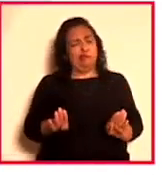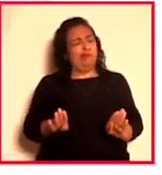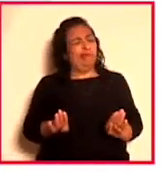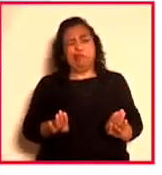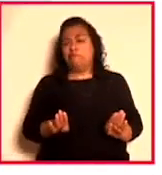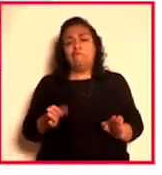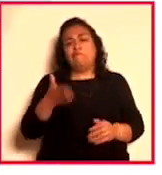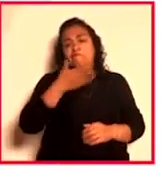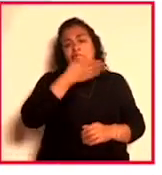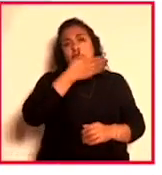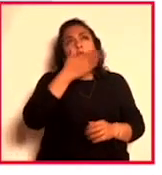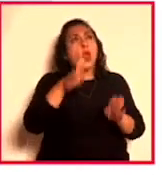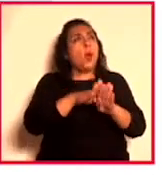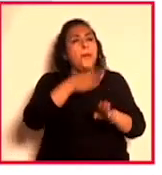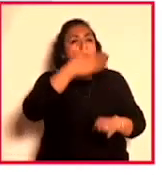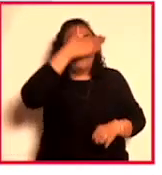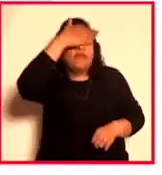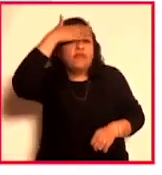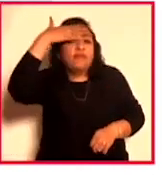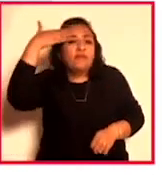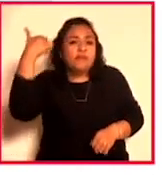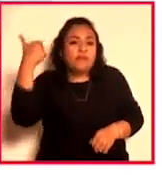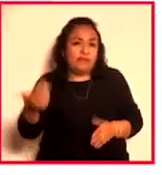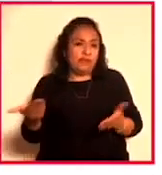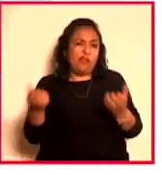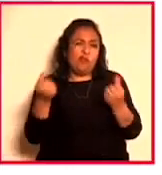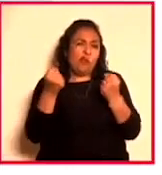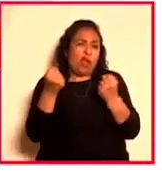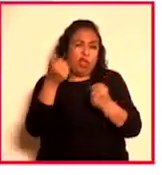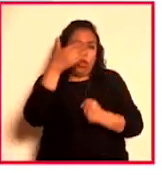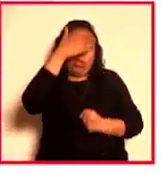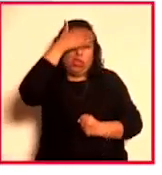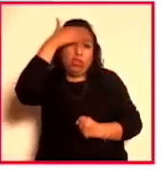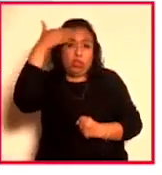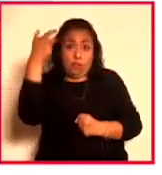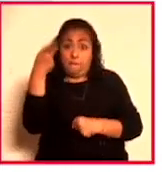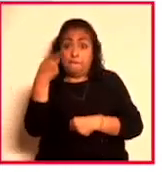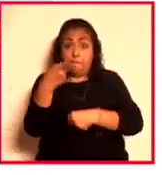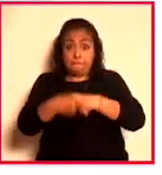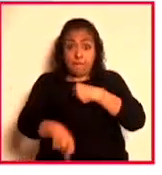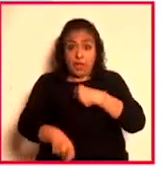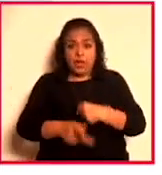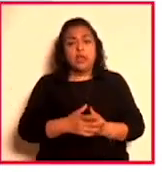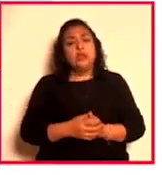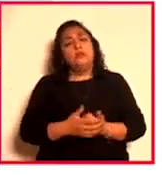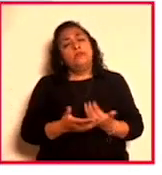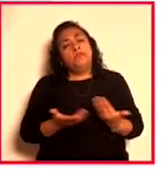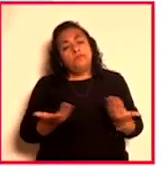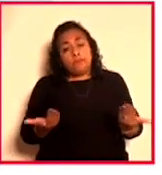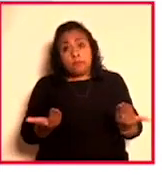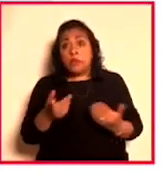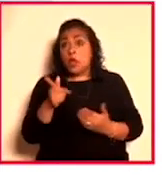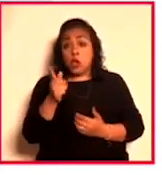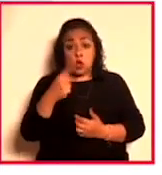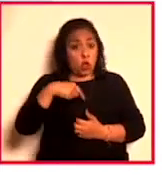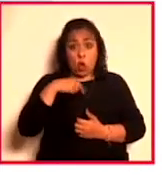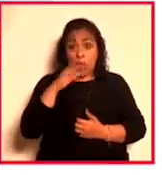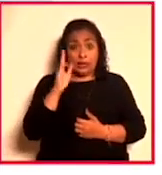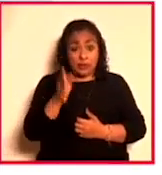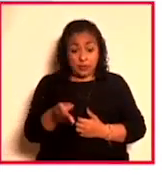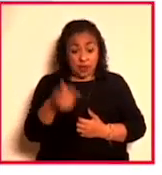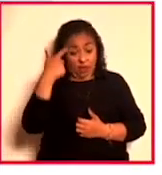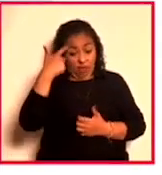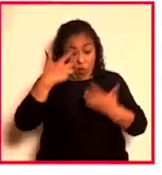ingenuidad, no voy a decir pavorosa, de una ingenuidad peligrosa. Porque mientras no admitamos que somos máquinas